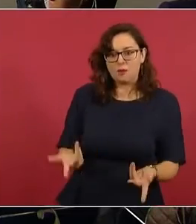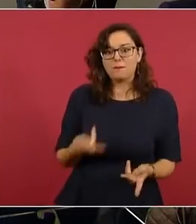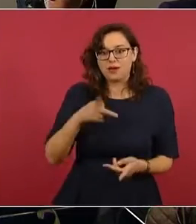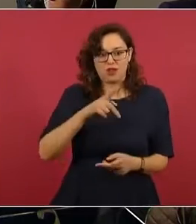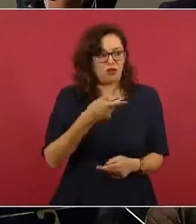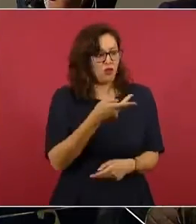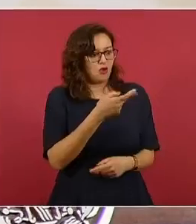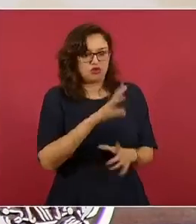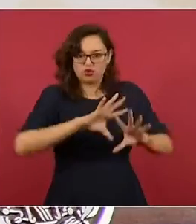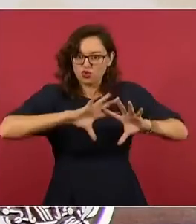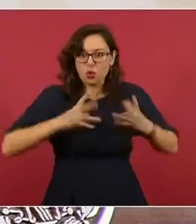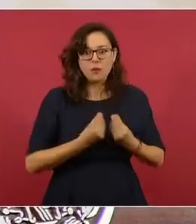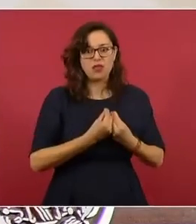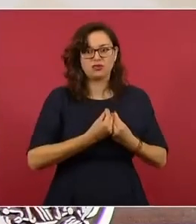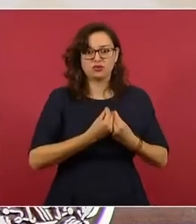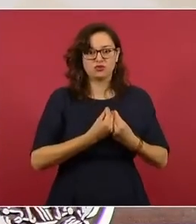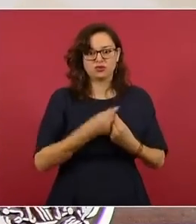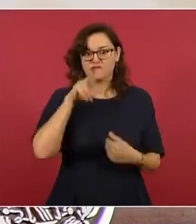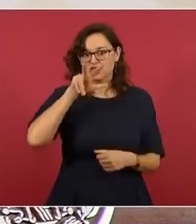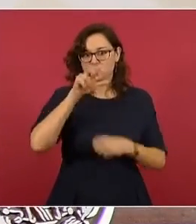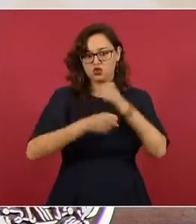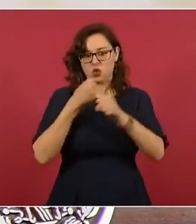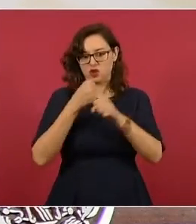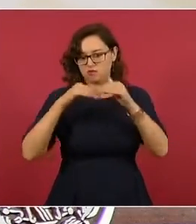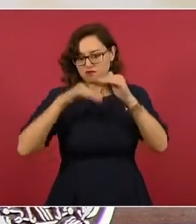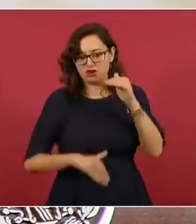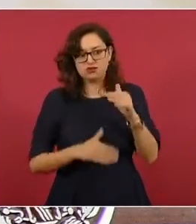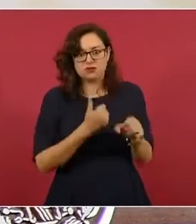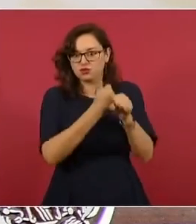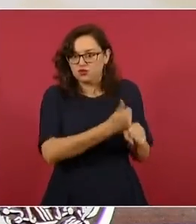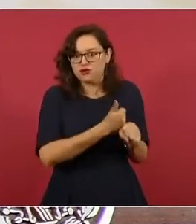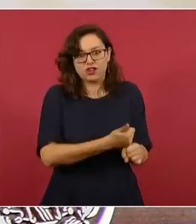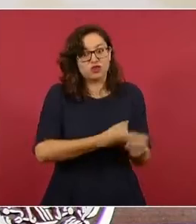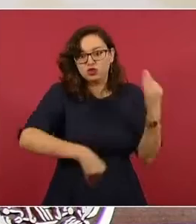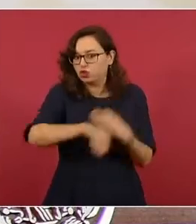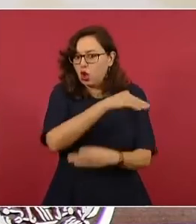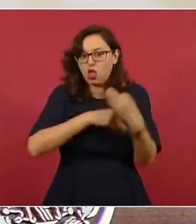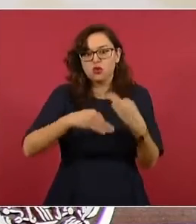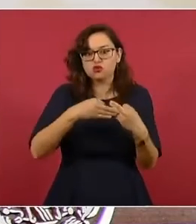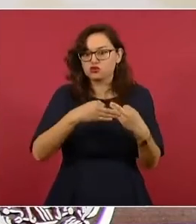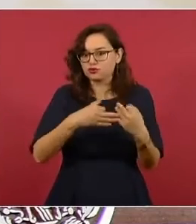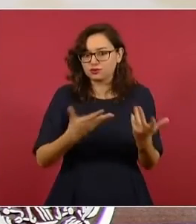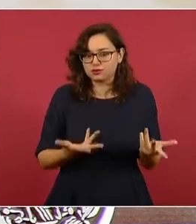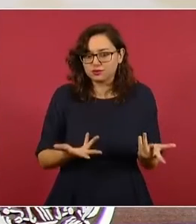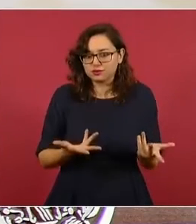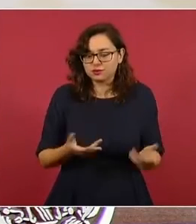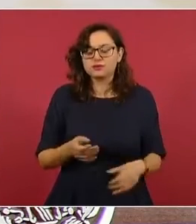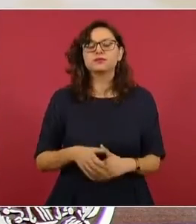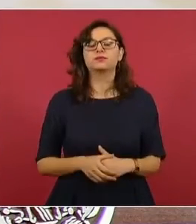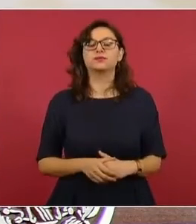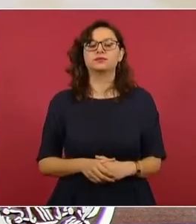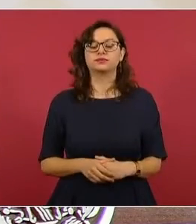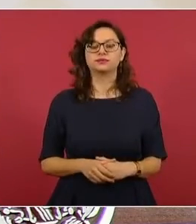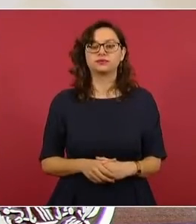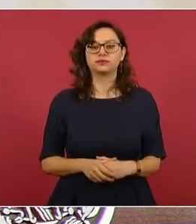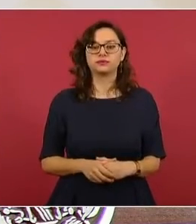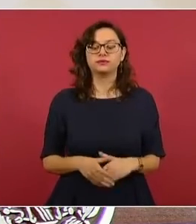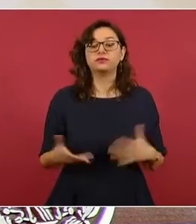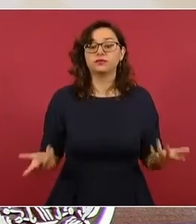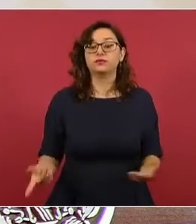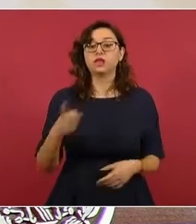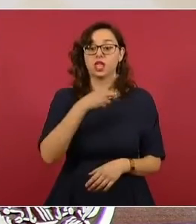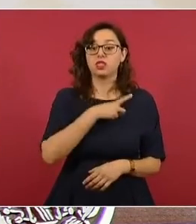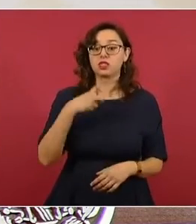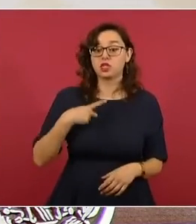que tenga la certeza que las carpetas de investigación que están radicadas en el Estado